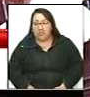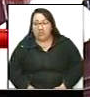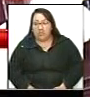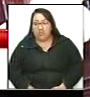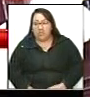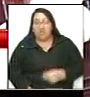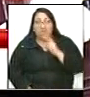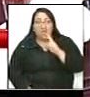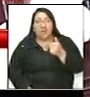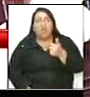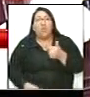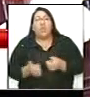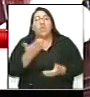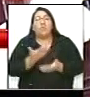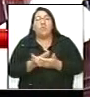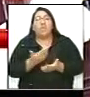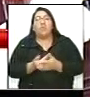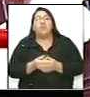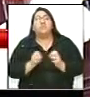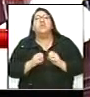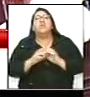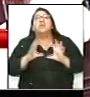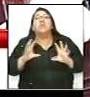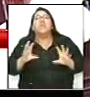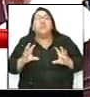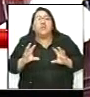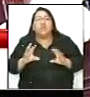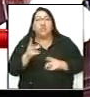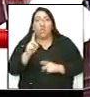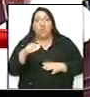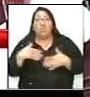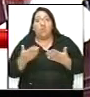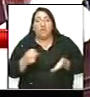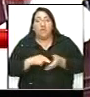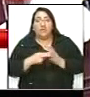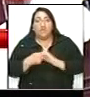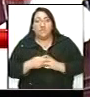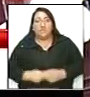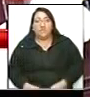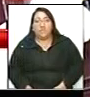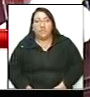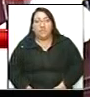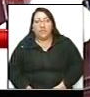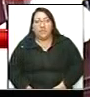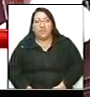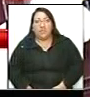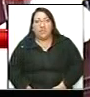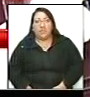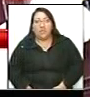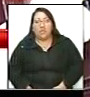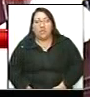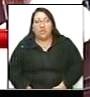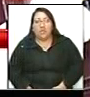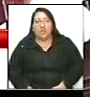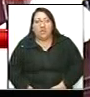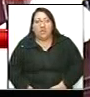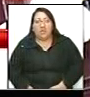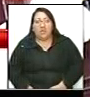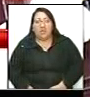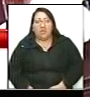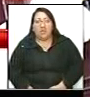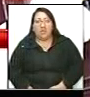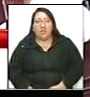cuáles son realmente pruebas objetivas que uno puede realmente evaluar si se cumplen, y cuáles de